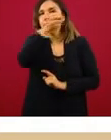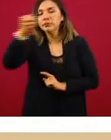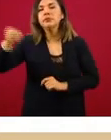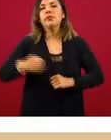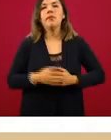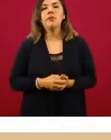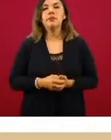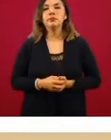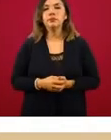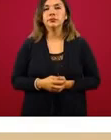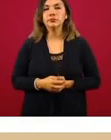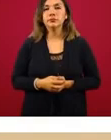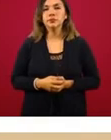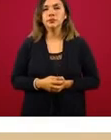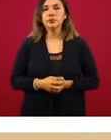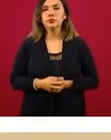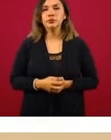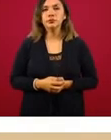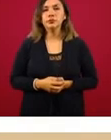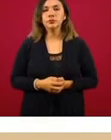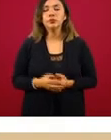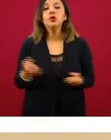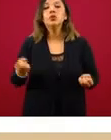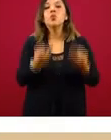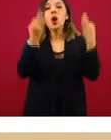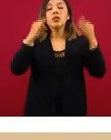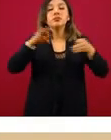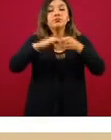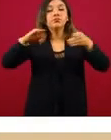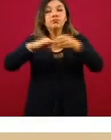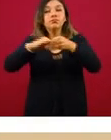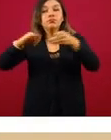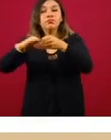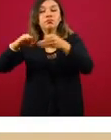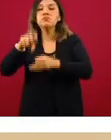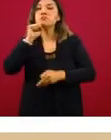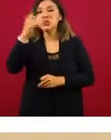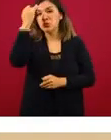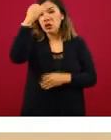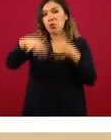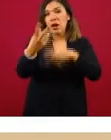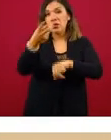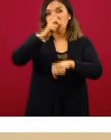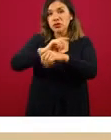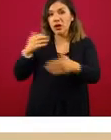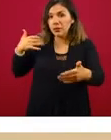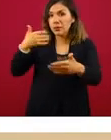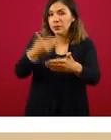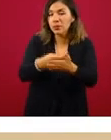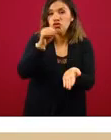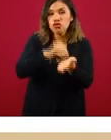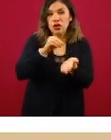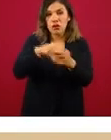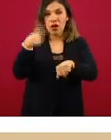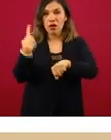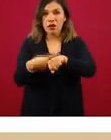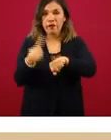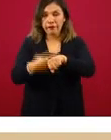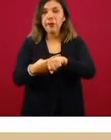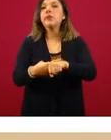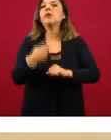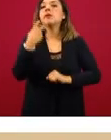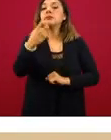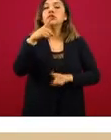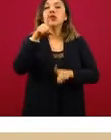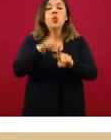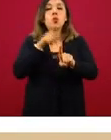ordenadas. La siguiente diapositiva es la tasa de incidencia acumulada de este mismo periodo de tiempo, que es la epidemia activa, en donde